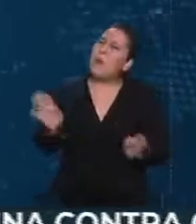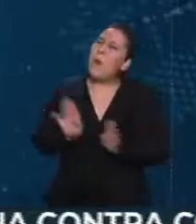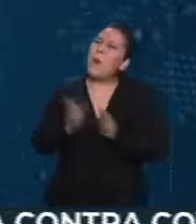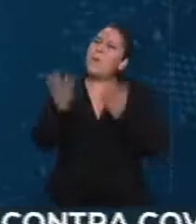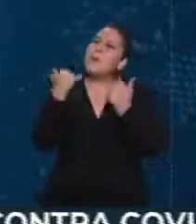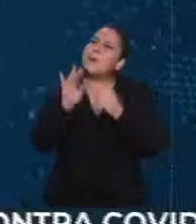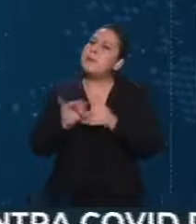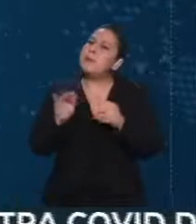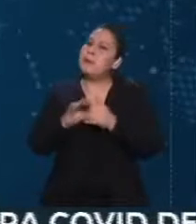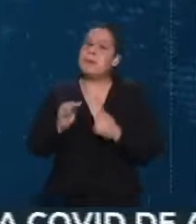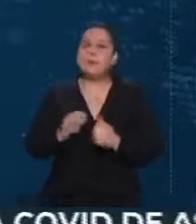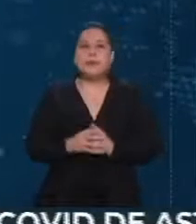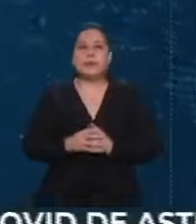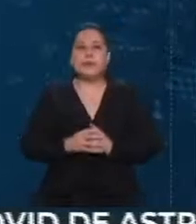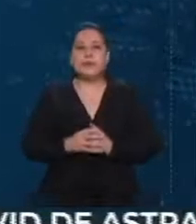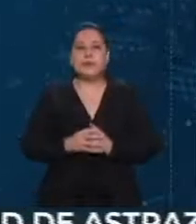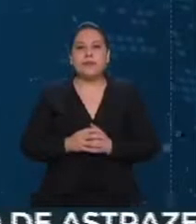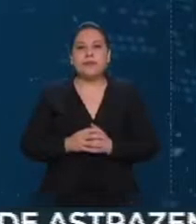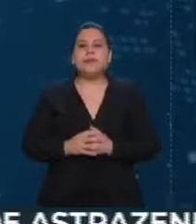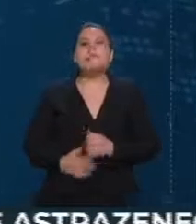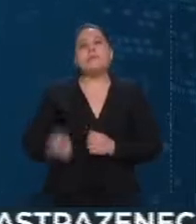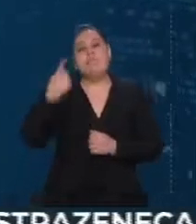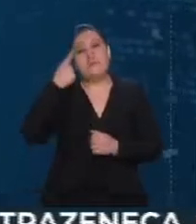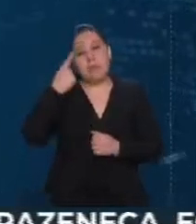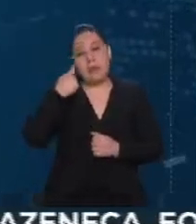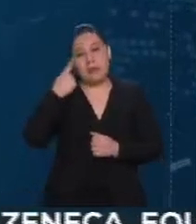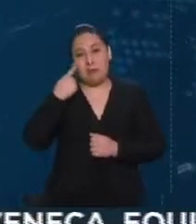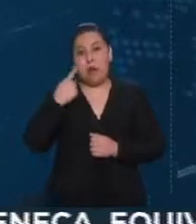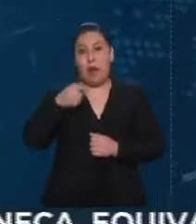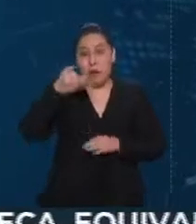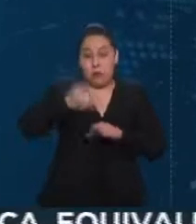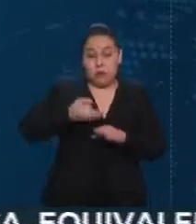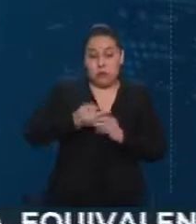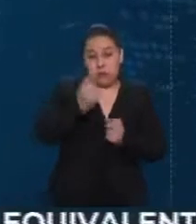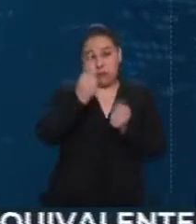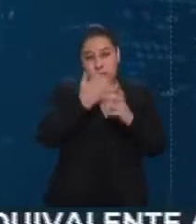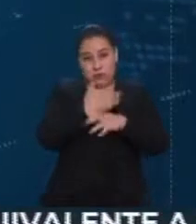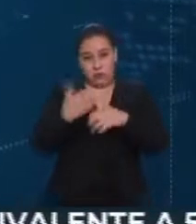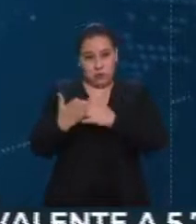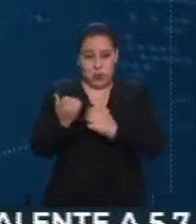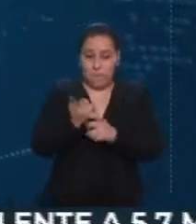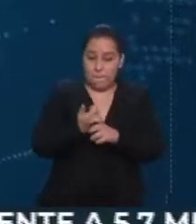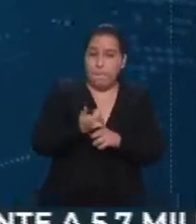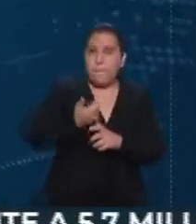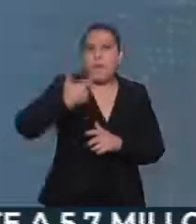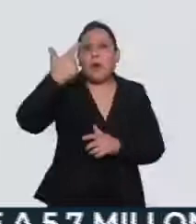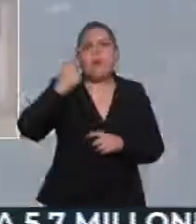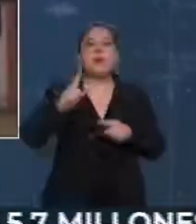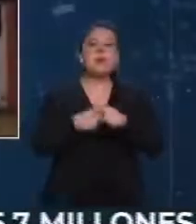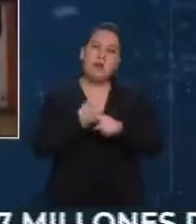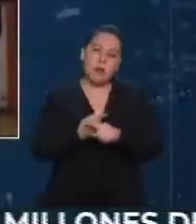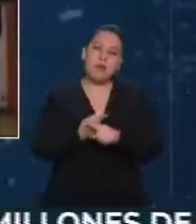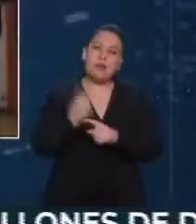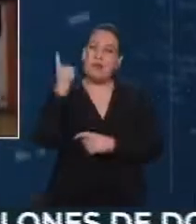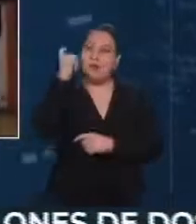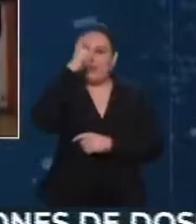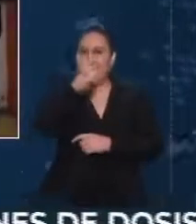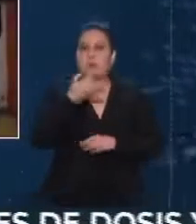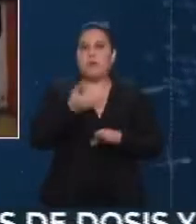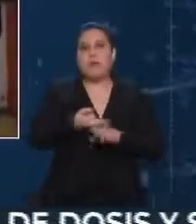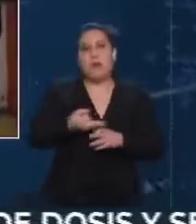comportamiento, digamos. Es en razón de la pandemia, ¿no? Repito, es una base comparativa complicada porque